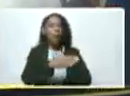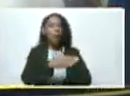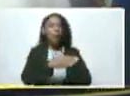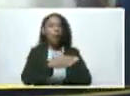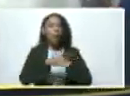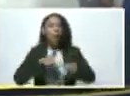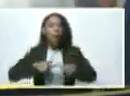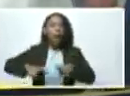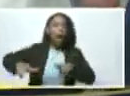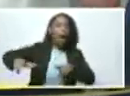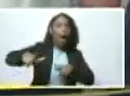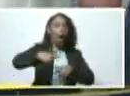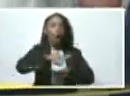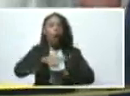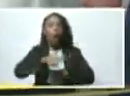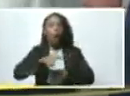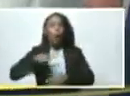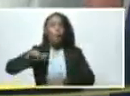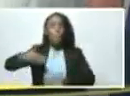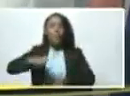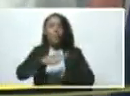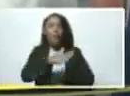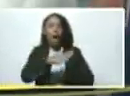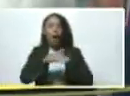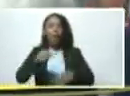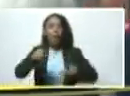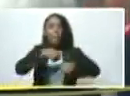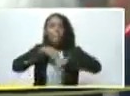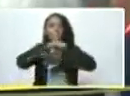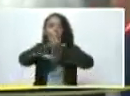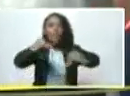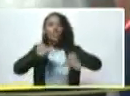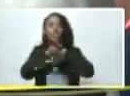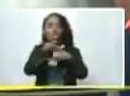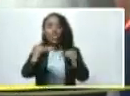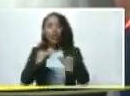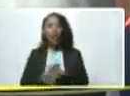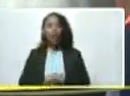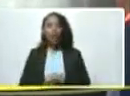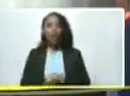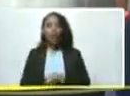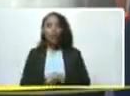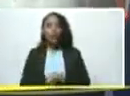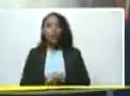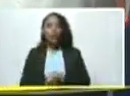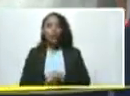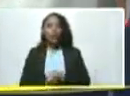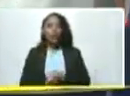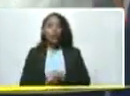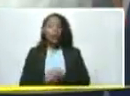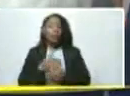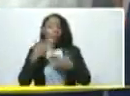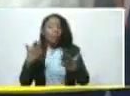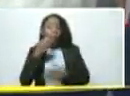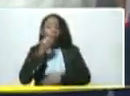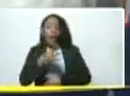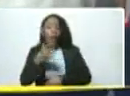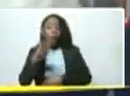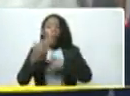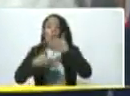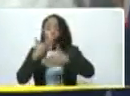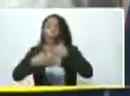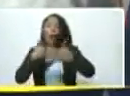lago, pescado de acuicultura, ¿cómo lo llamas tú? De acuicultura. Así que bueno, vamos